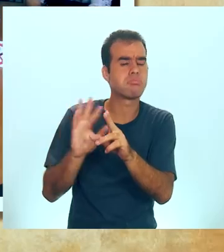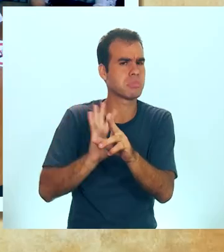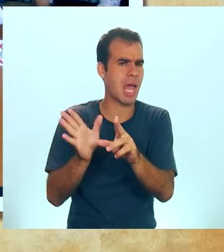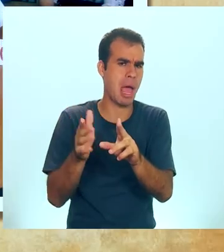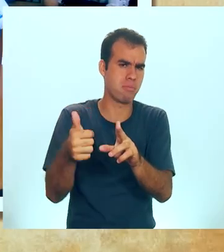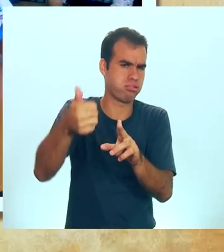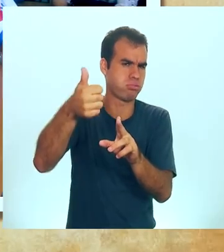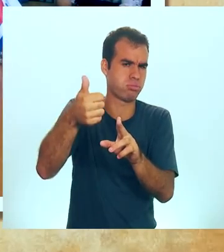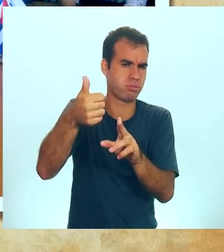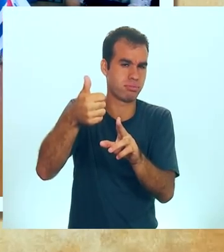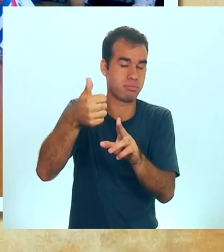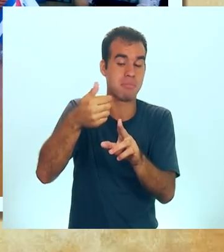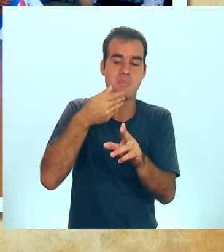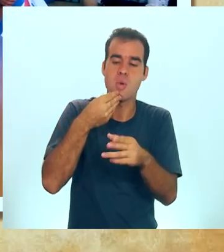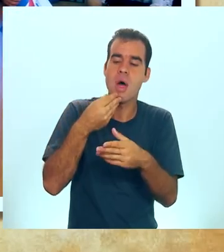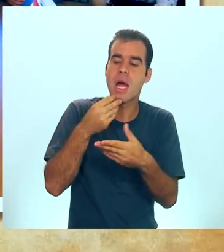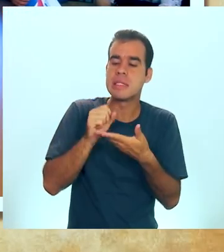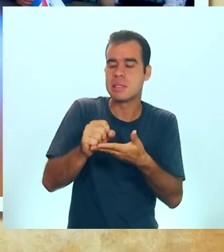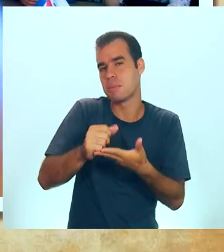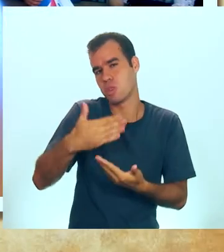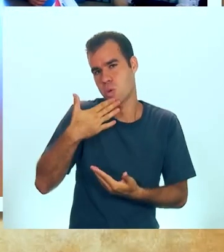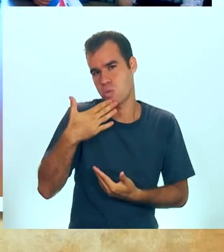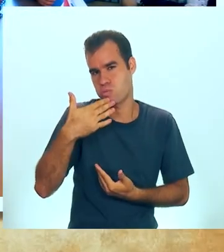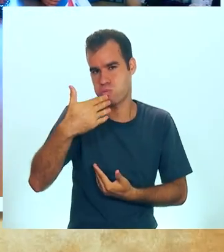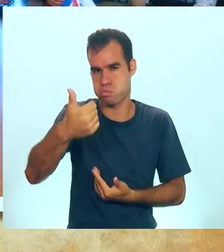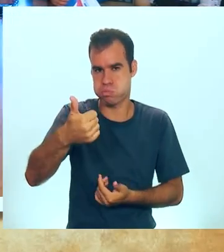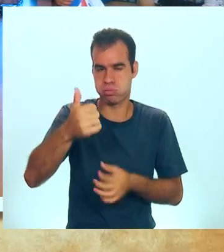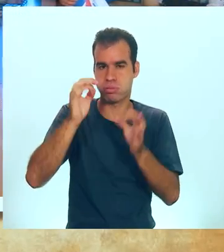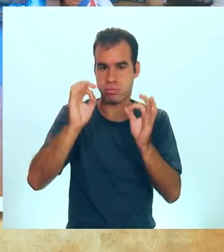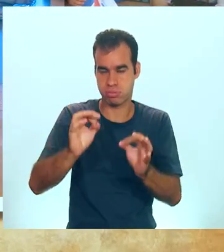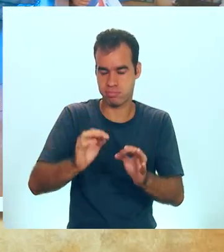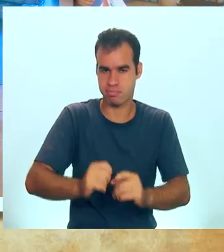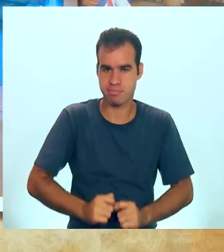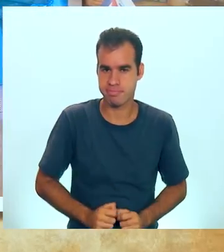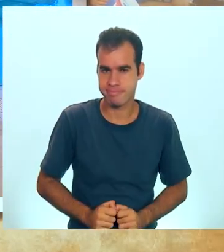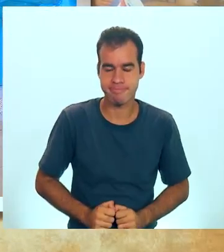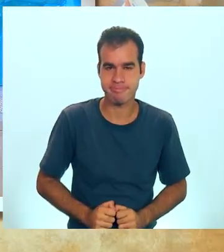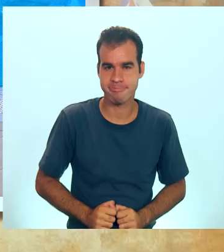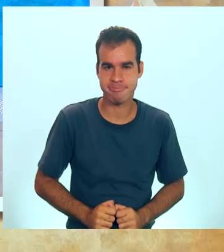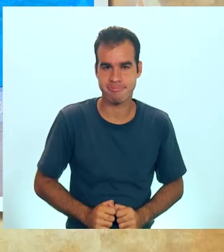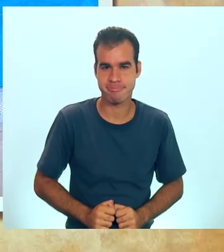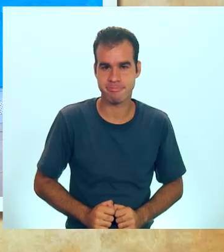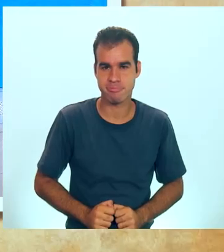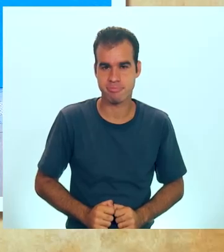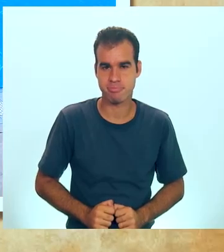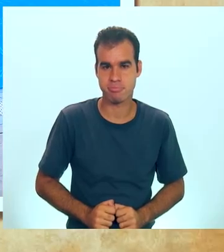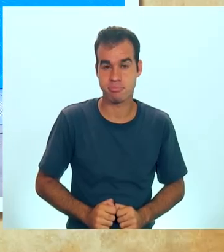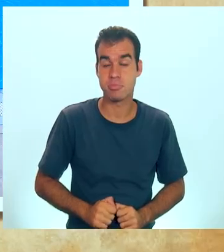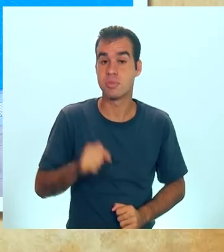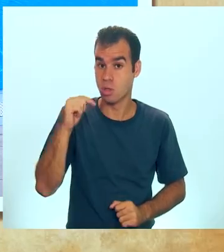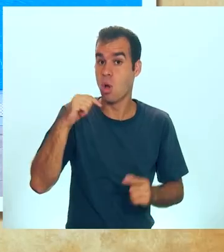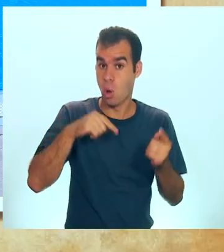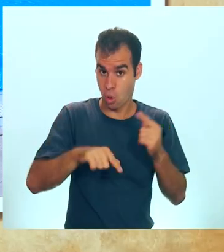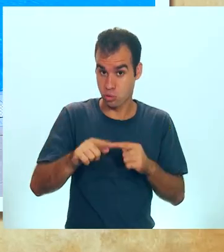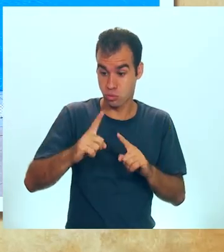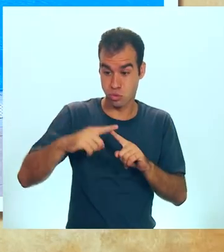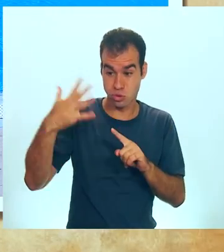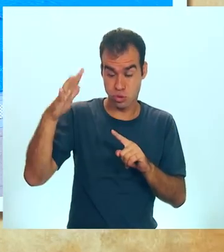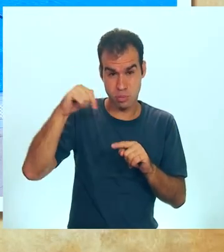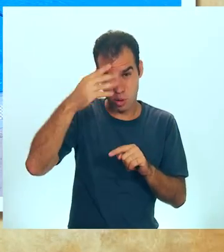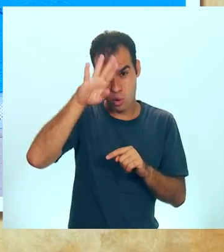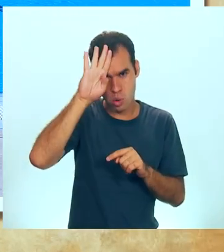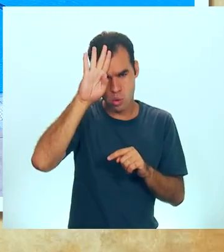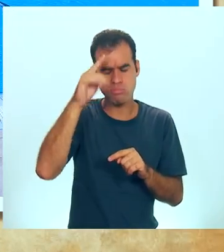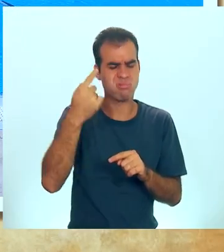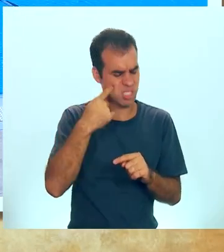para brindar los servicios al mercado interno con el que hoy estamos trabajando. Y podemos decir que hoy el turismo en Cuba